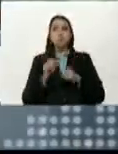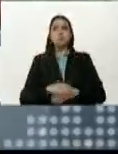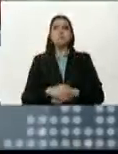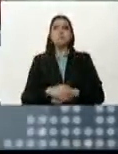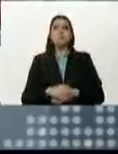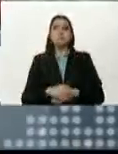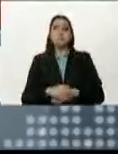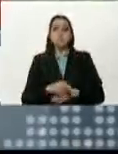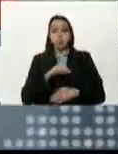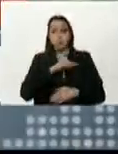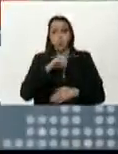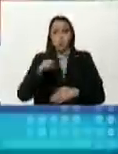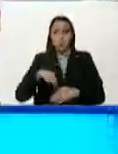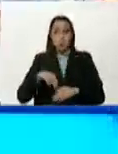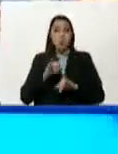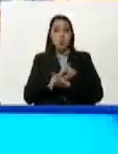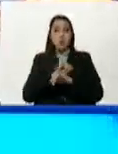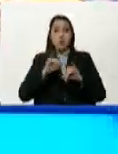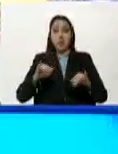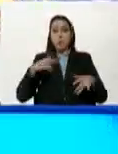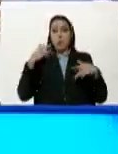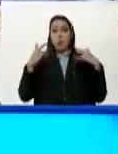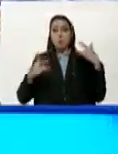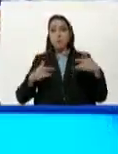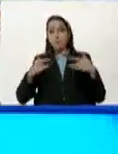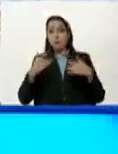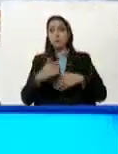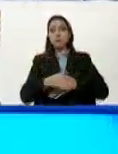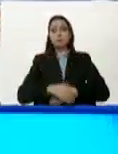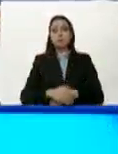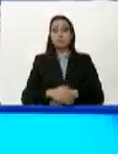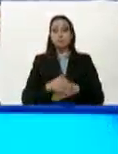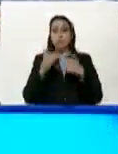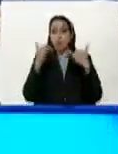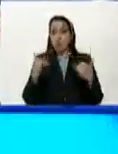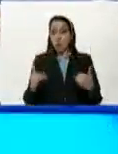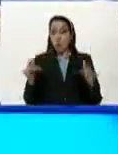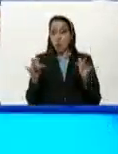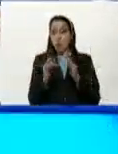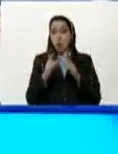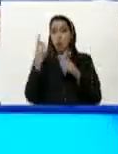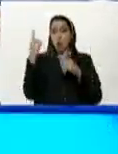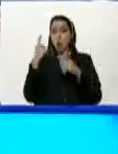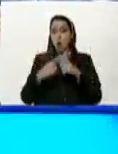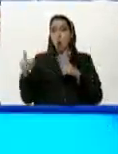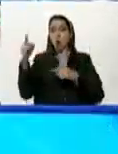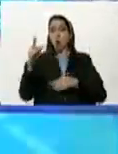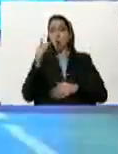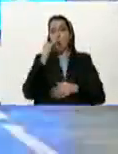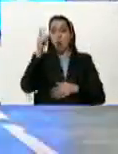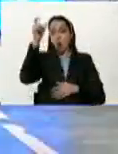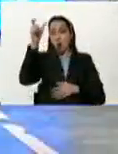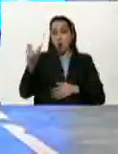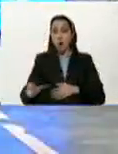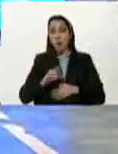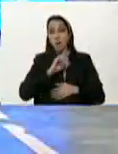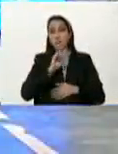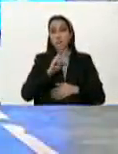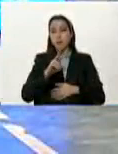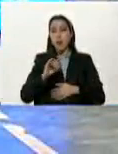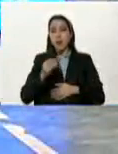bueno vamos a cerrar esta jornada vamos a darle un pase a josé vázquez